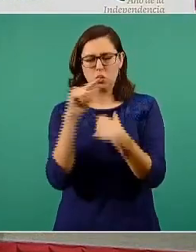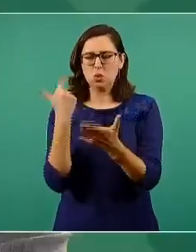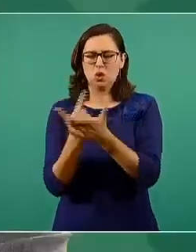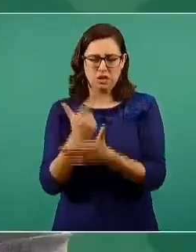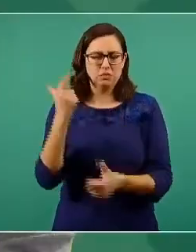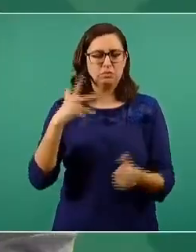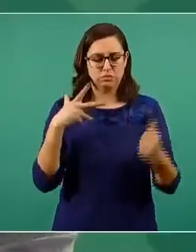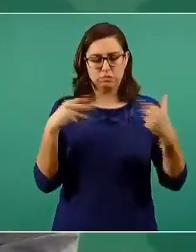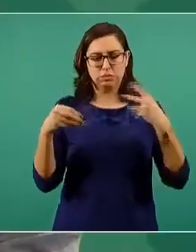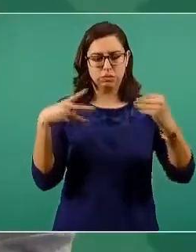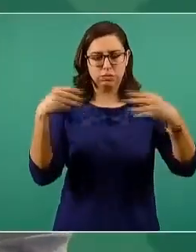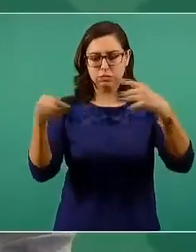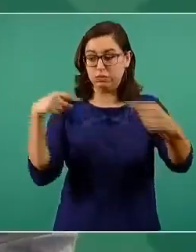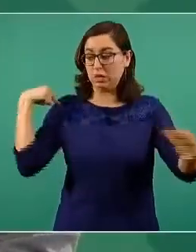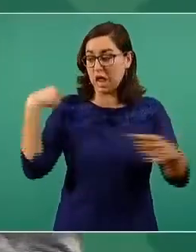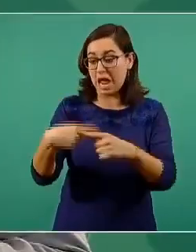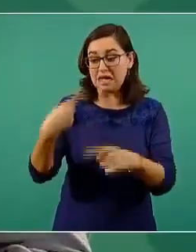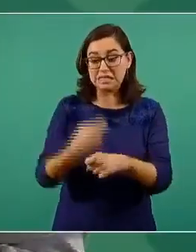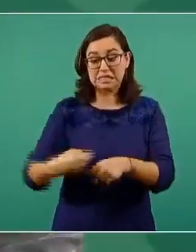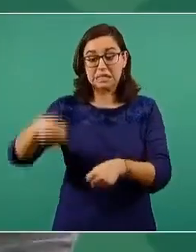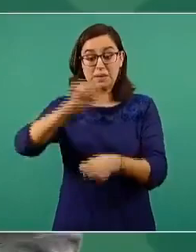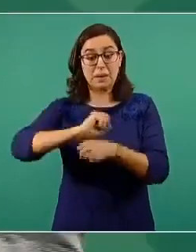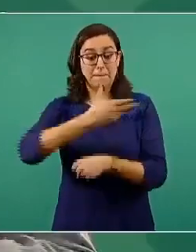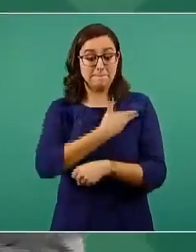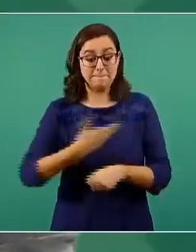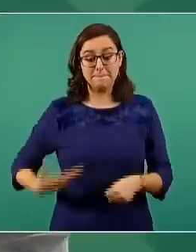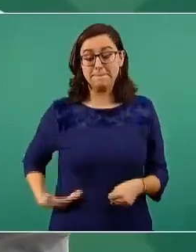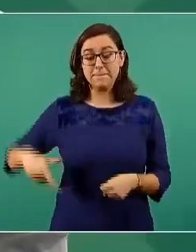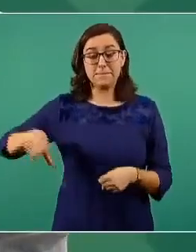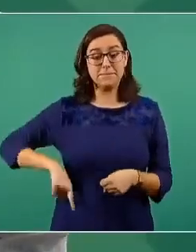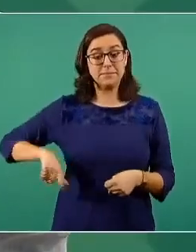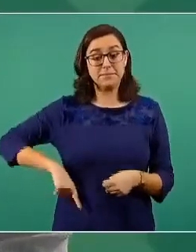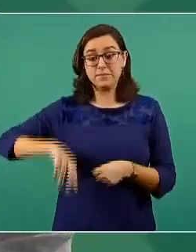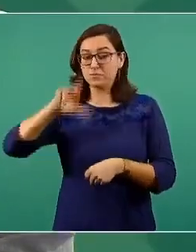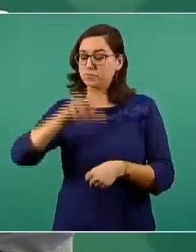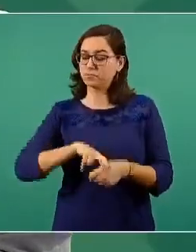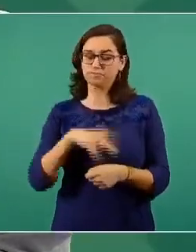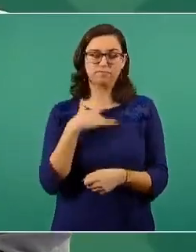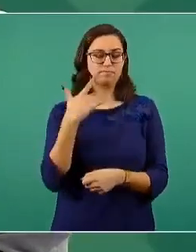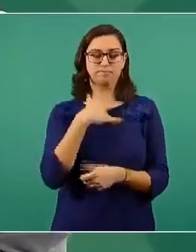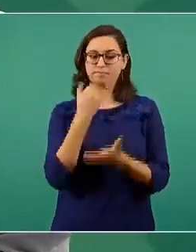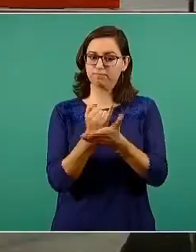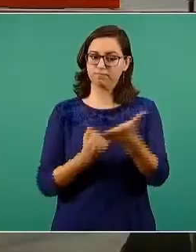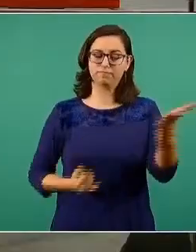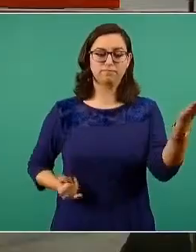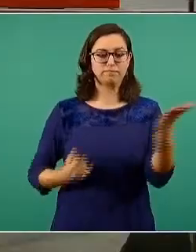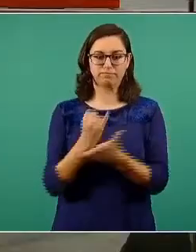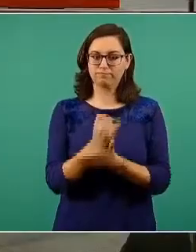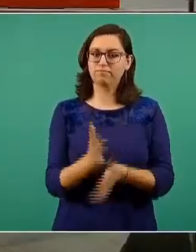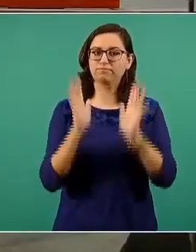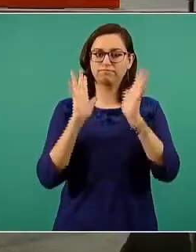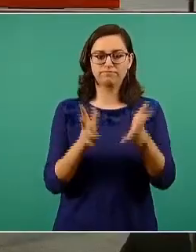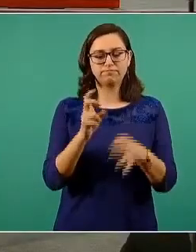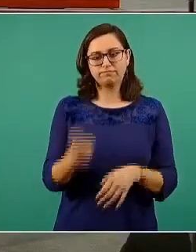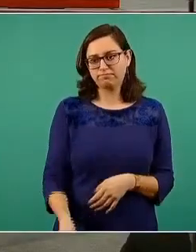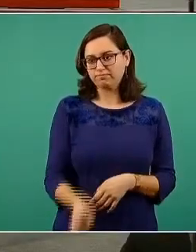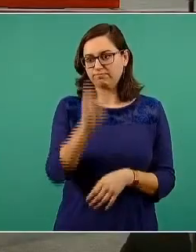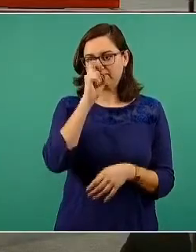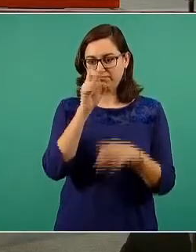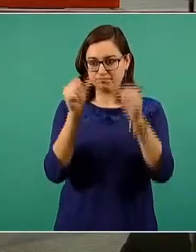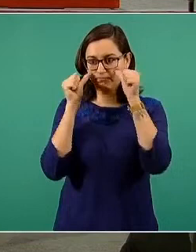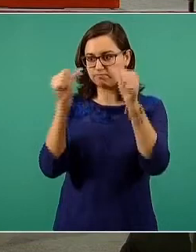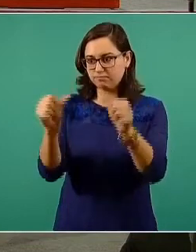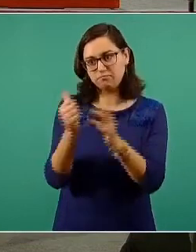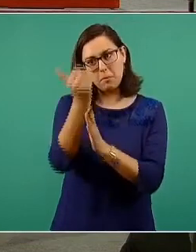una disposición del presidente junto con los gobernadores de medidas de forma intensiva, focalizada y transitoria